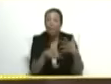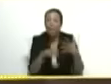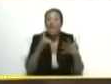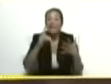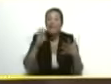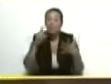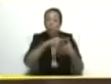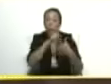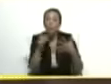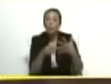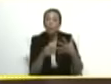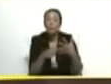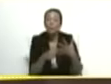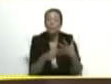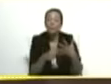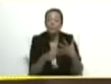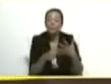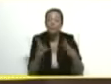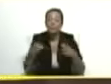Desiree Santos Amaral,